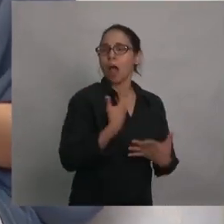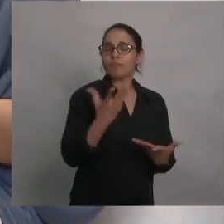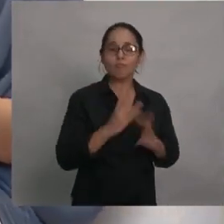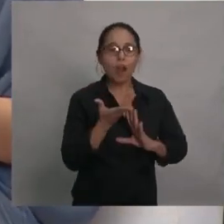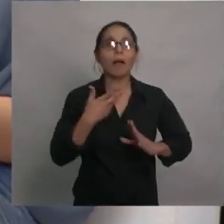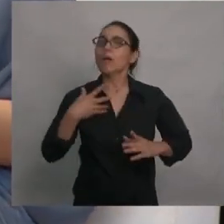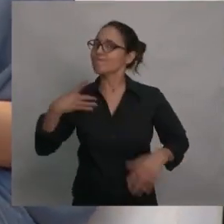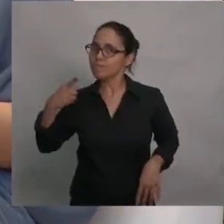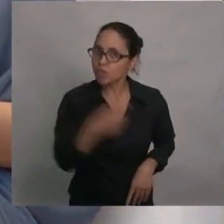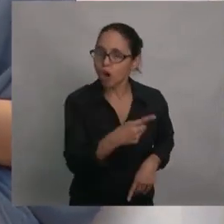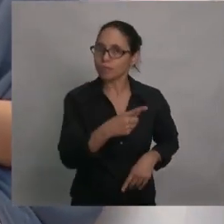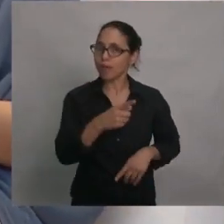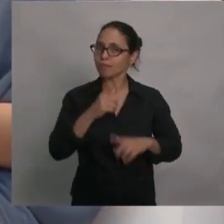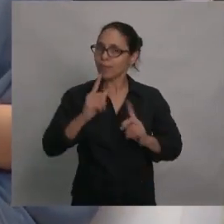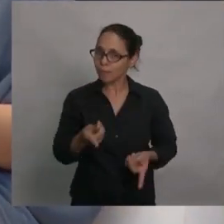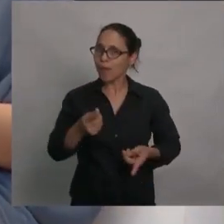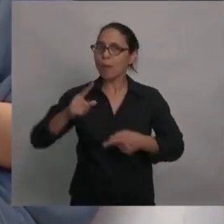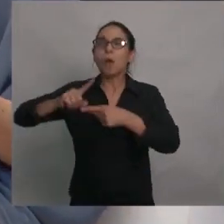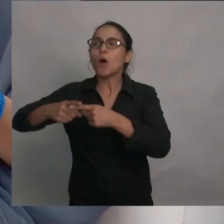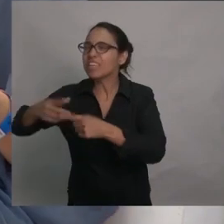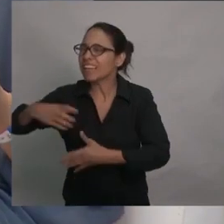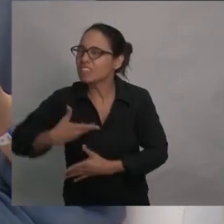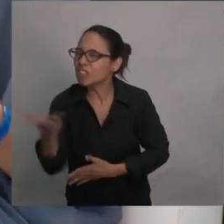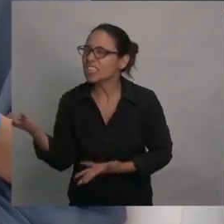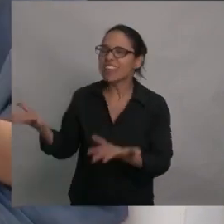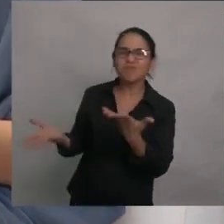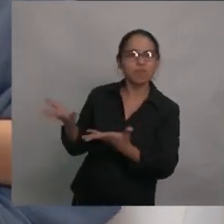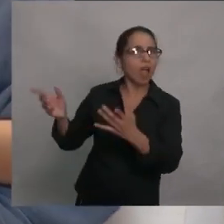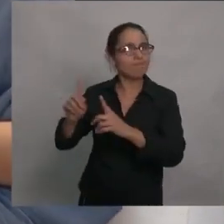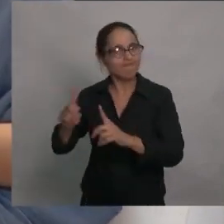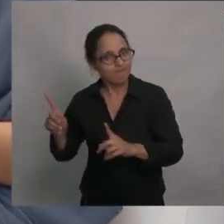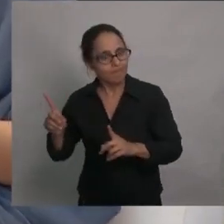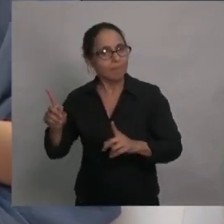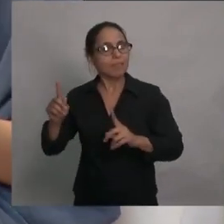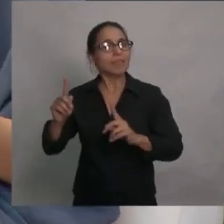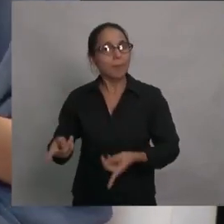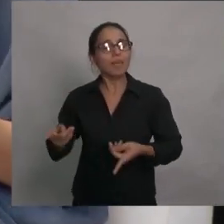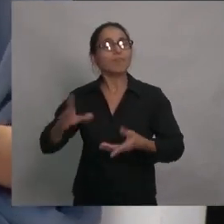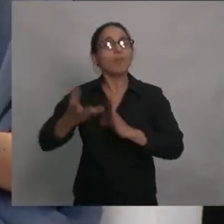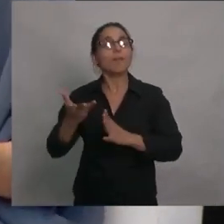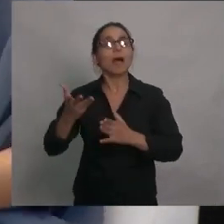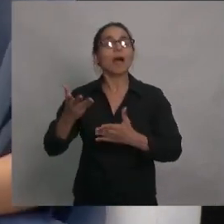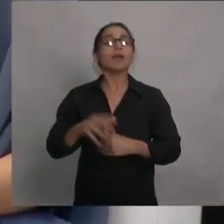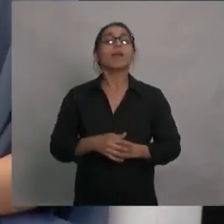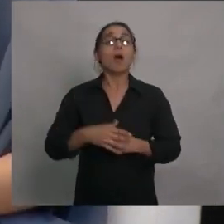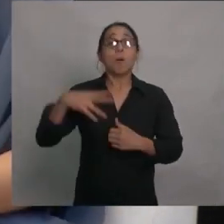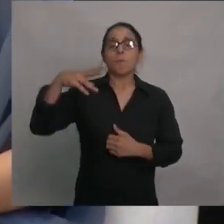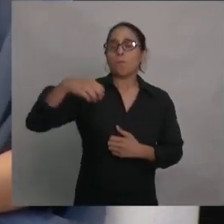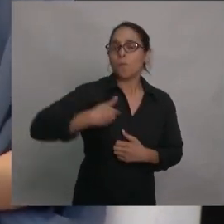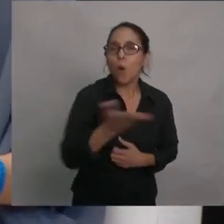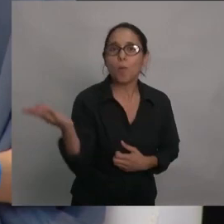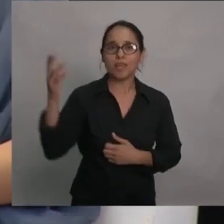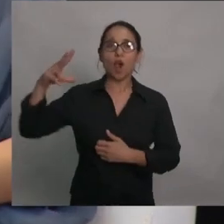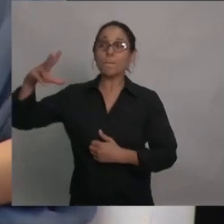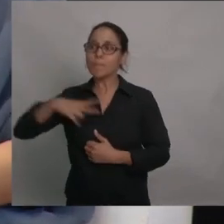sociales, contra el abierto desdén por las acciones afirmativas, contra la tajante división público-privado